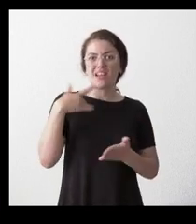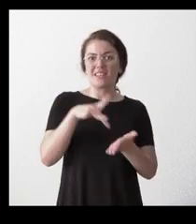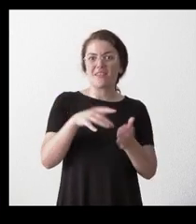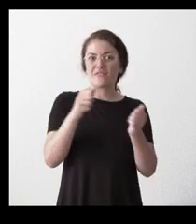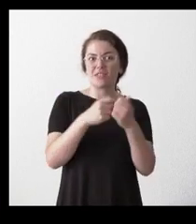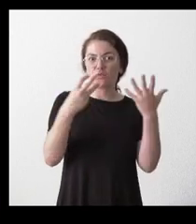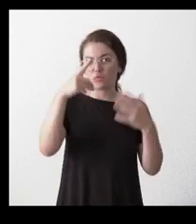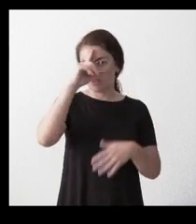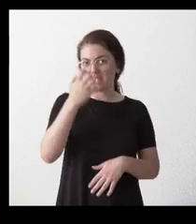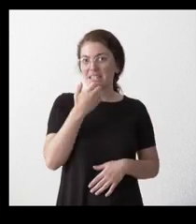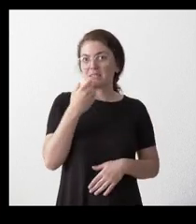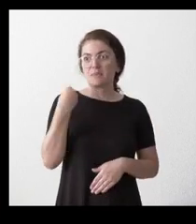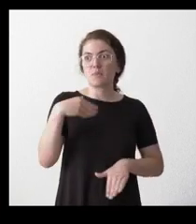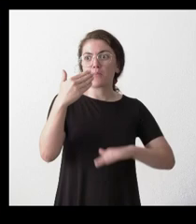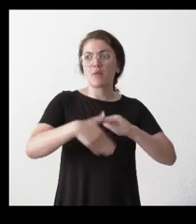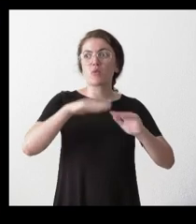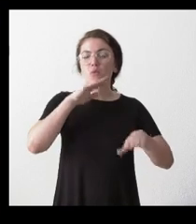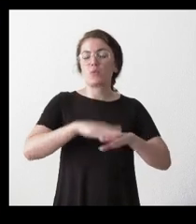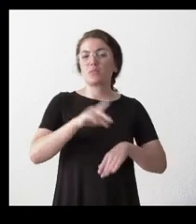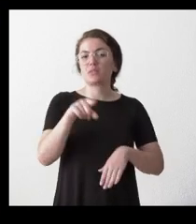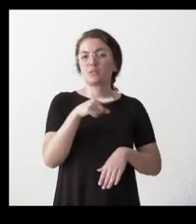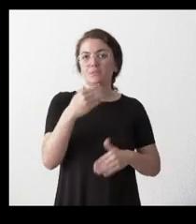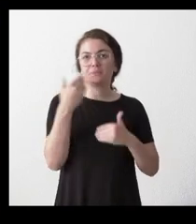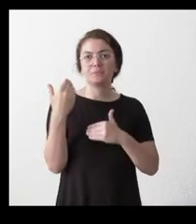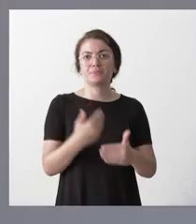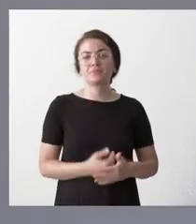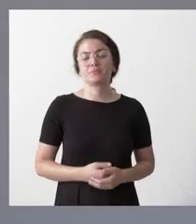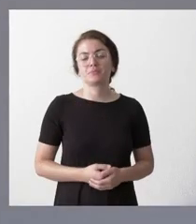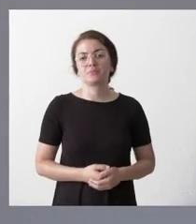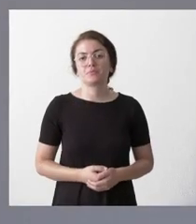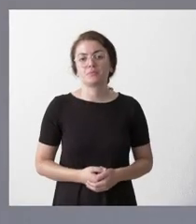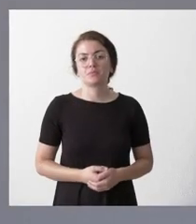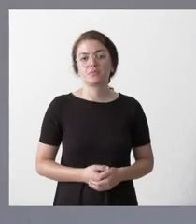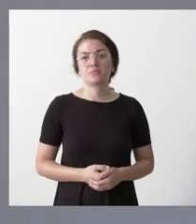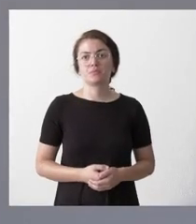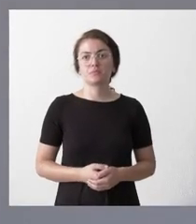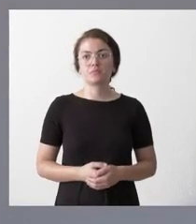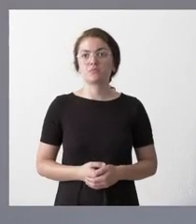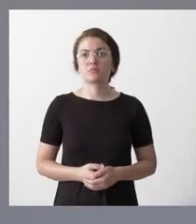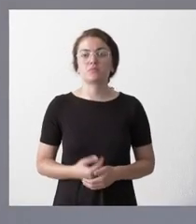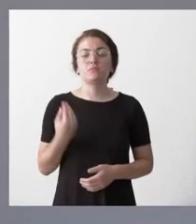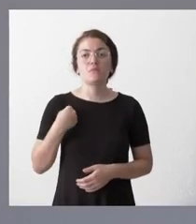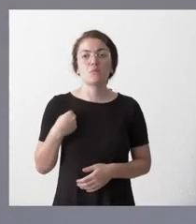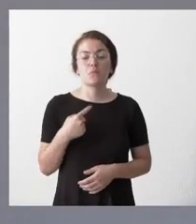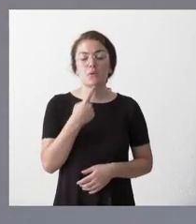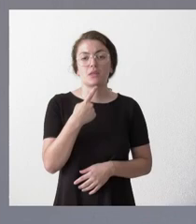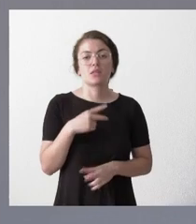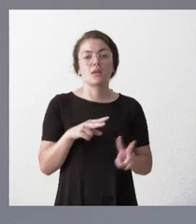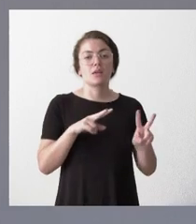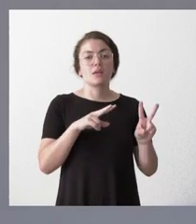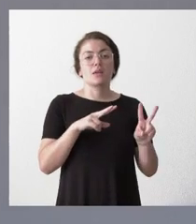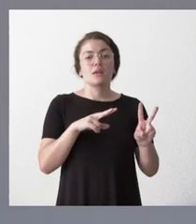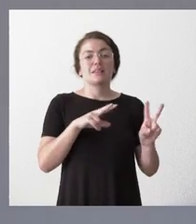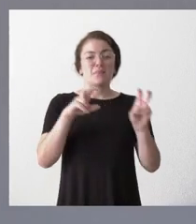cumplir con ese compromiso o no. Gracias. Sí, plantea tres cuestiones. La primera de